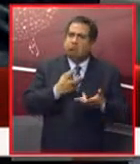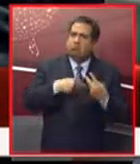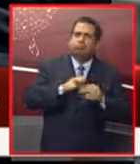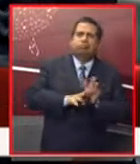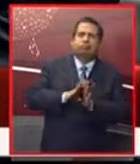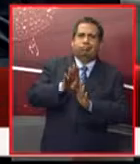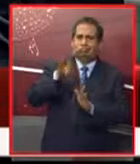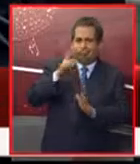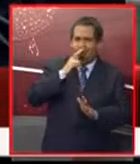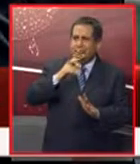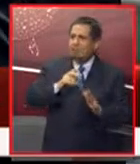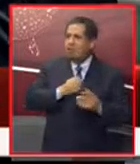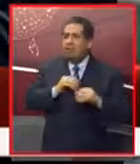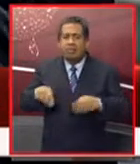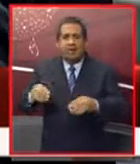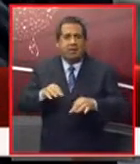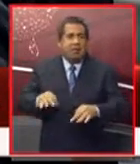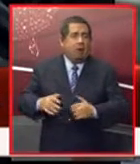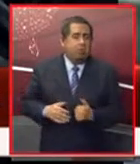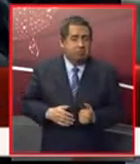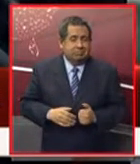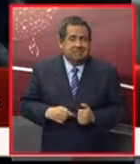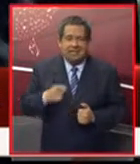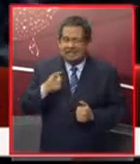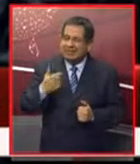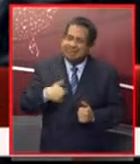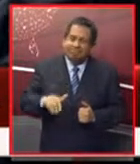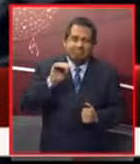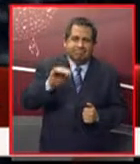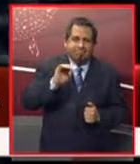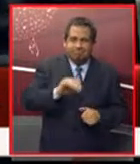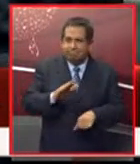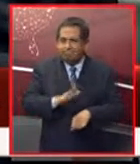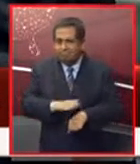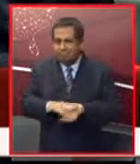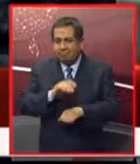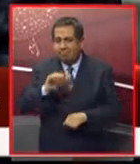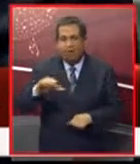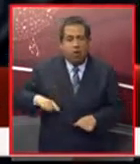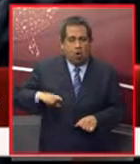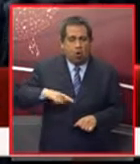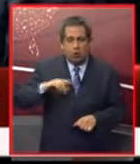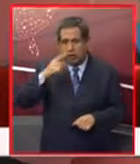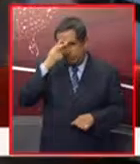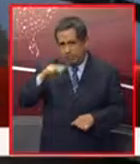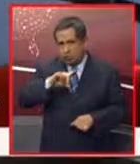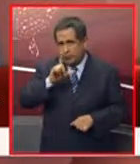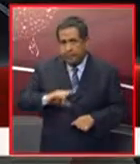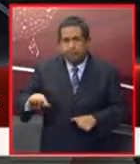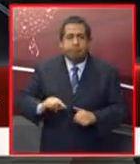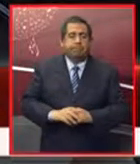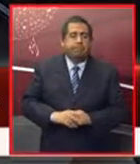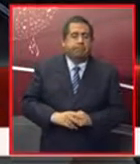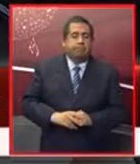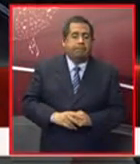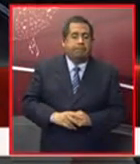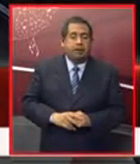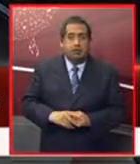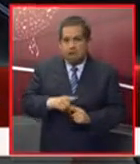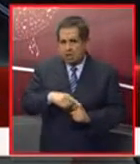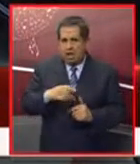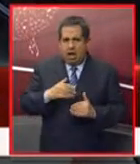en el país y creen empleo. Esa es la demanda que le tenemos al gobierno de la República. Representa un